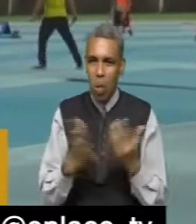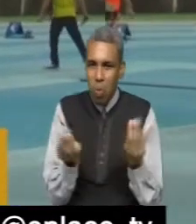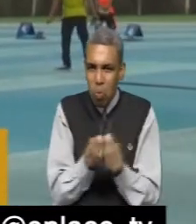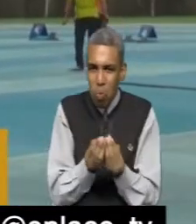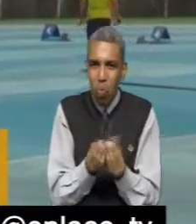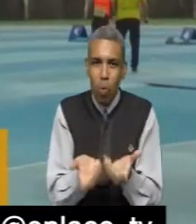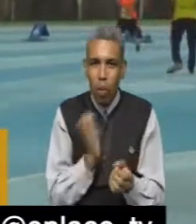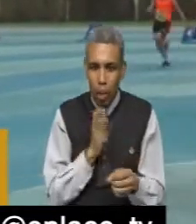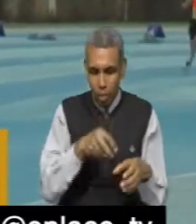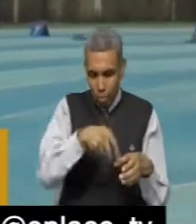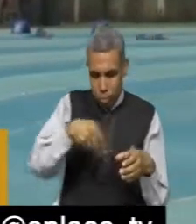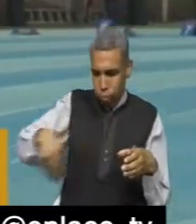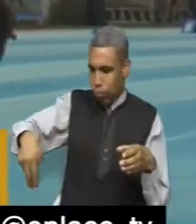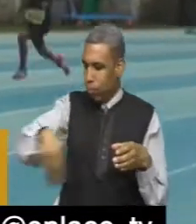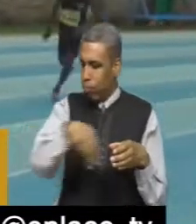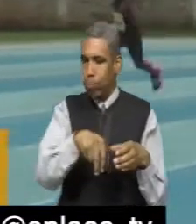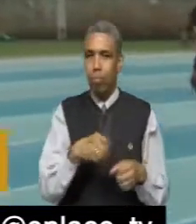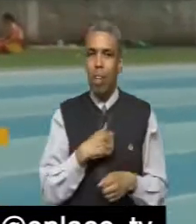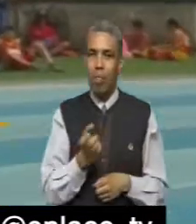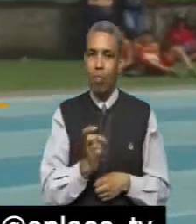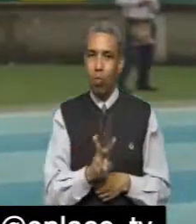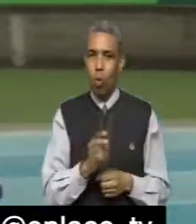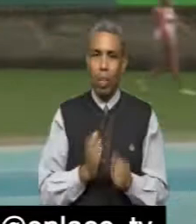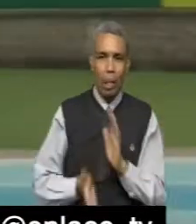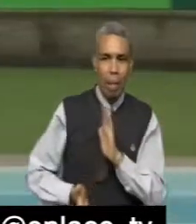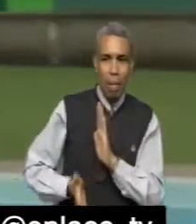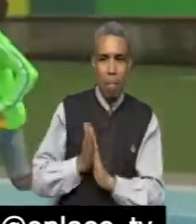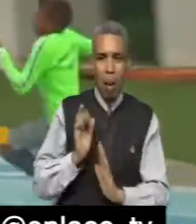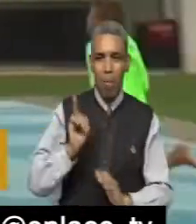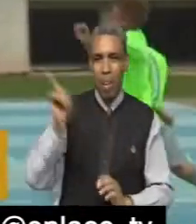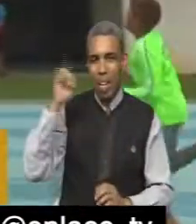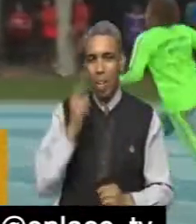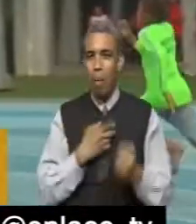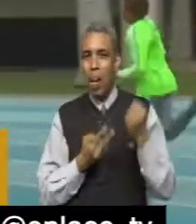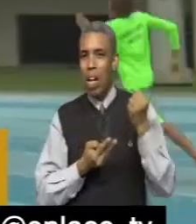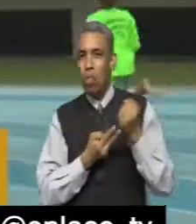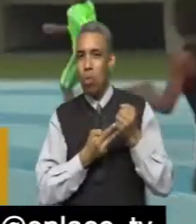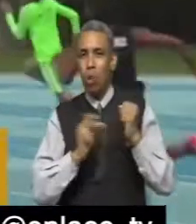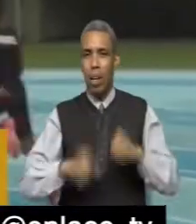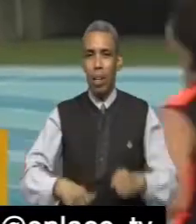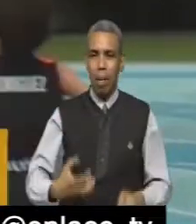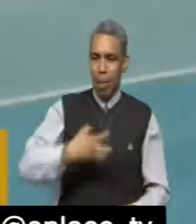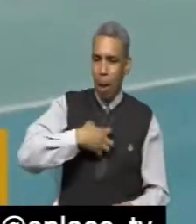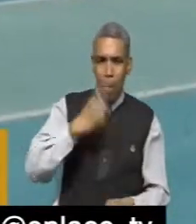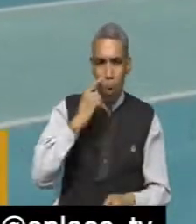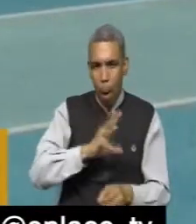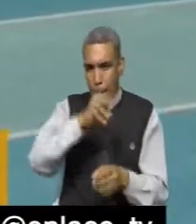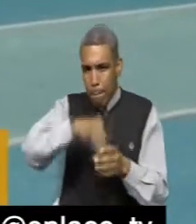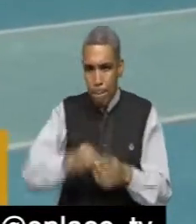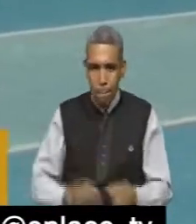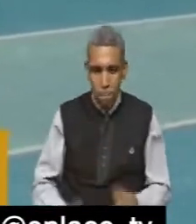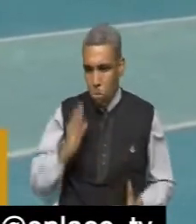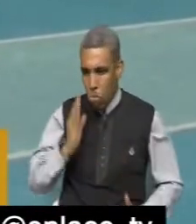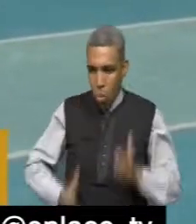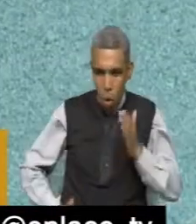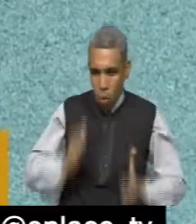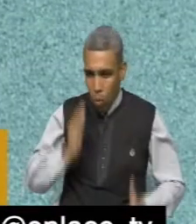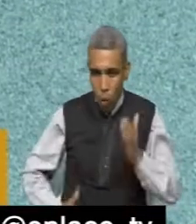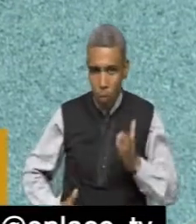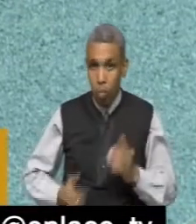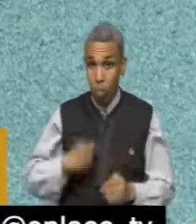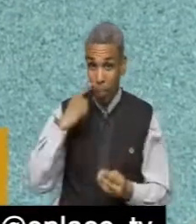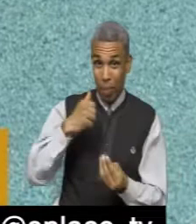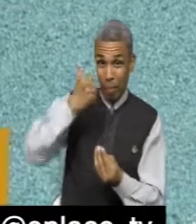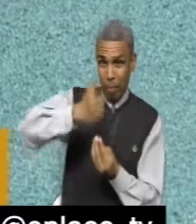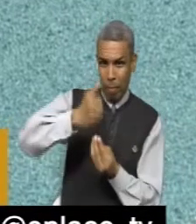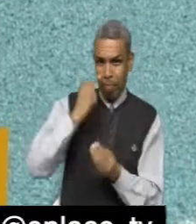por 12 jóvenes parte este martes con destino a la ciudad de Tunja para participar en zonal regional de esta disciplina deportiva. Así lo confirma el director